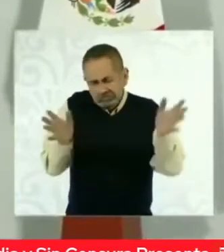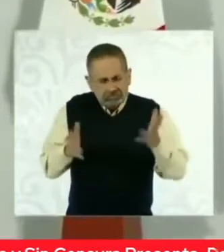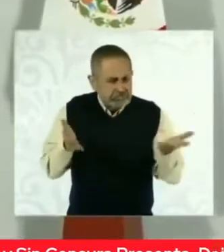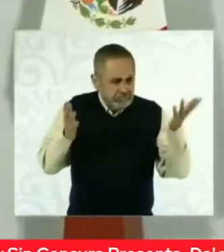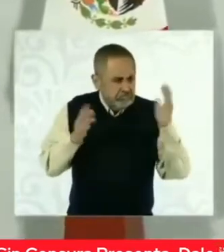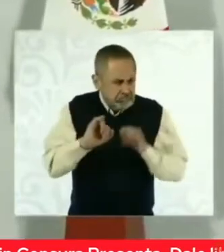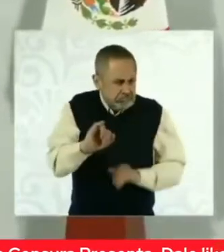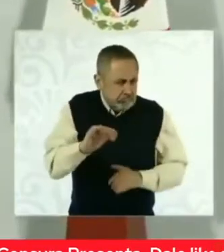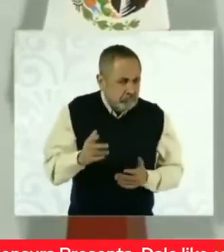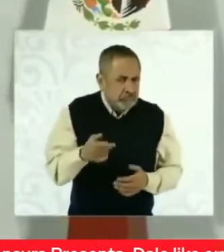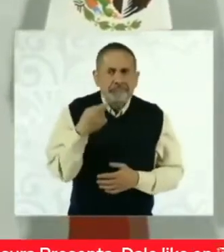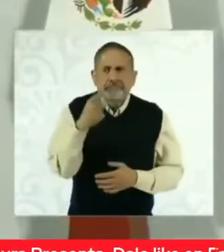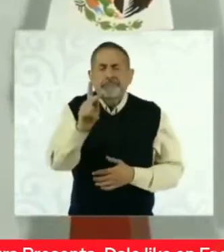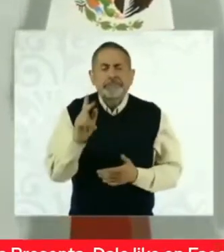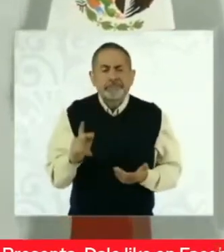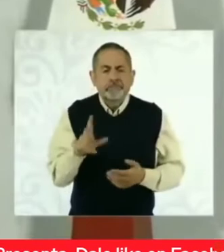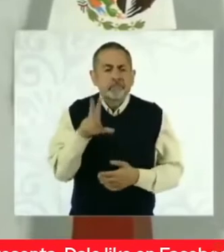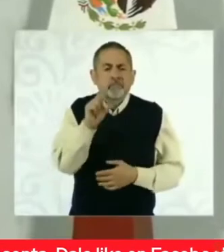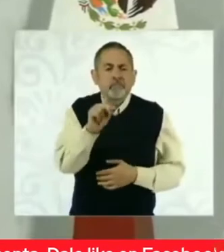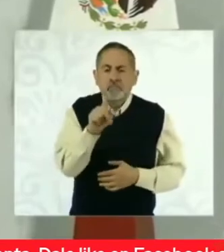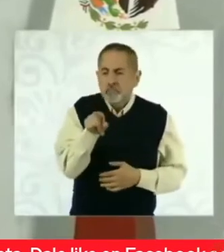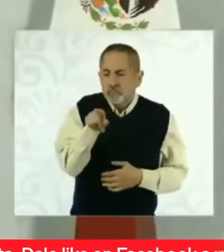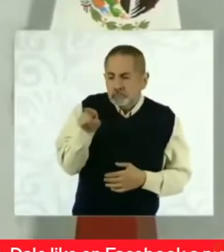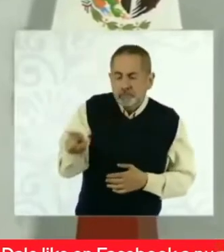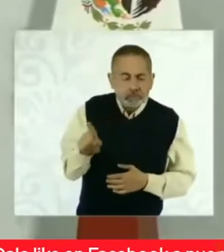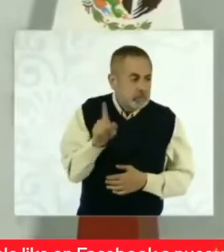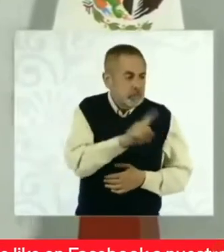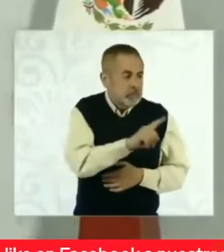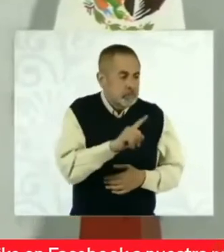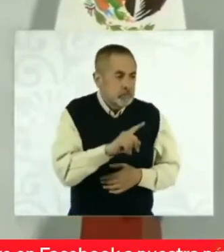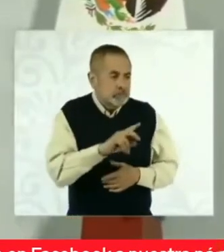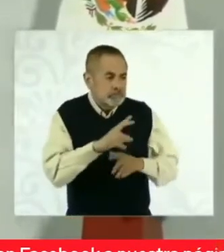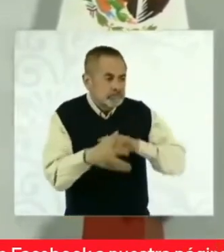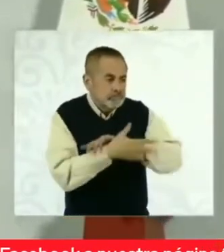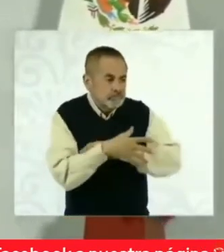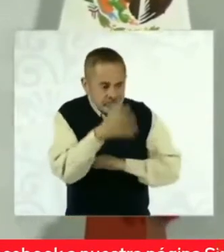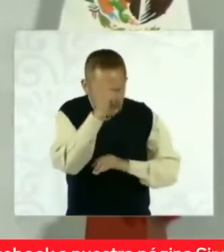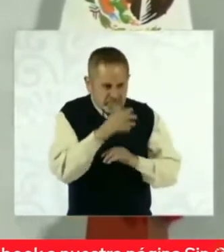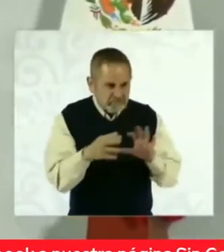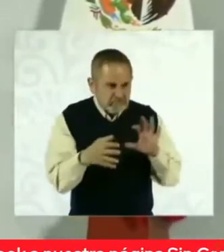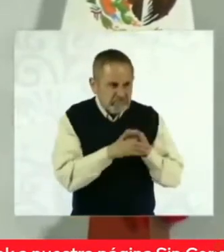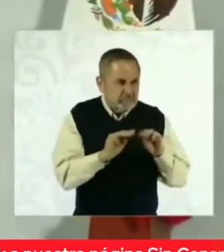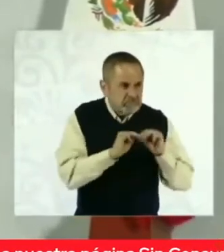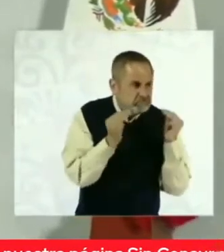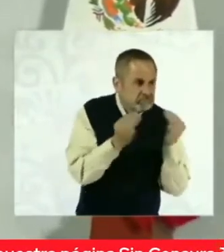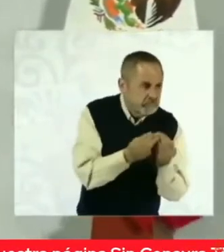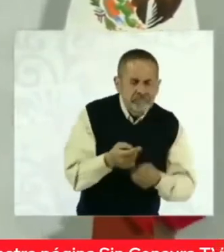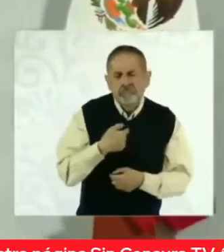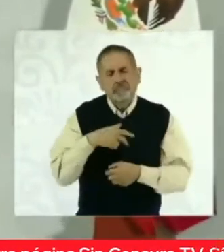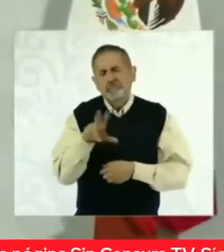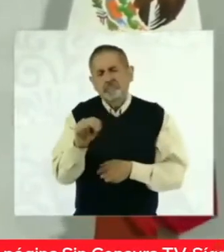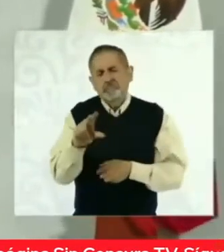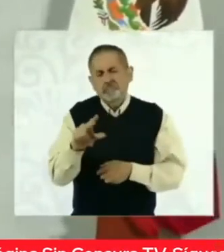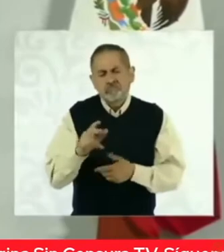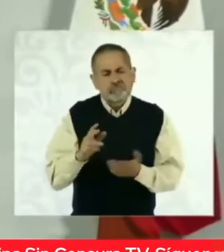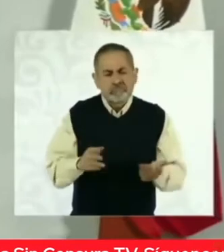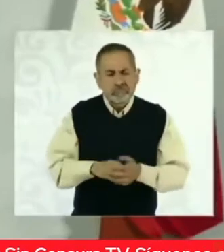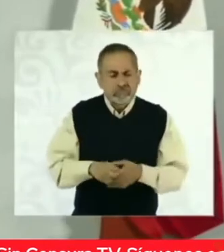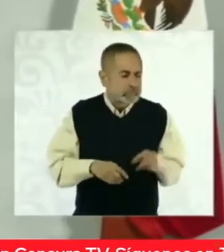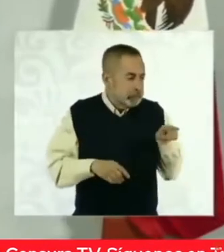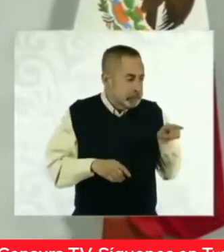es un pacto, sino sencillamente en el momento en que ocurre el